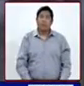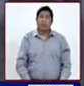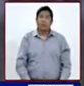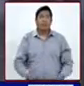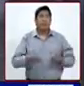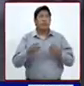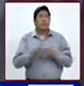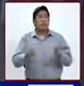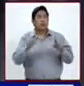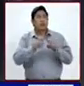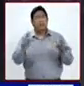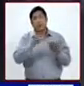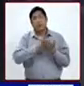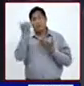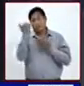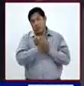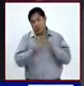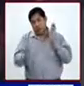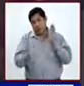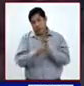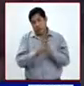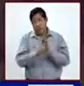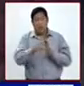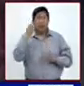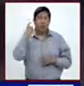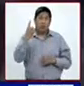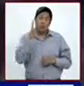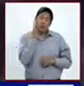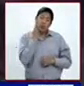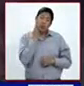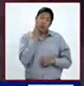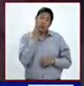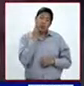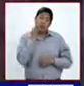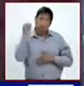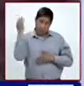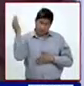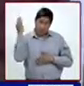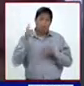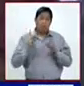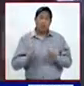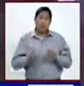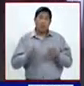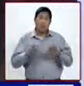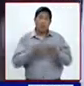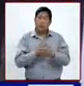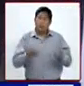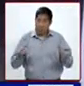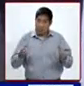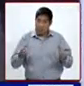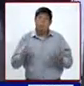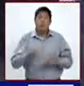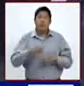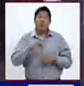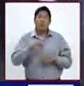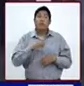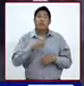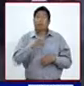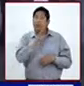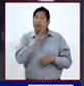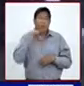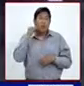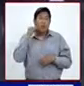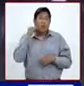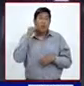Se han presentado varios proyectos de ley que tienen que ver con el censo. Uno de ellos en las últimas horas ha sido en estas mismas instalaciones, cuando Comunidad Ciudadana, a través de su